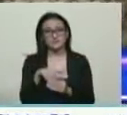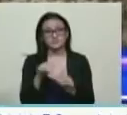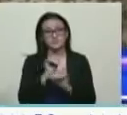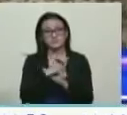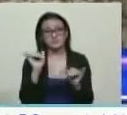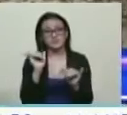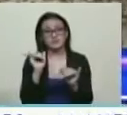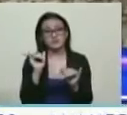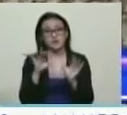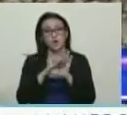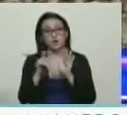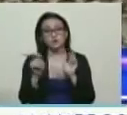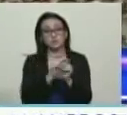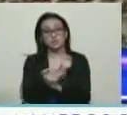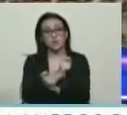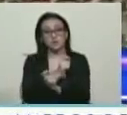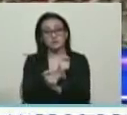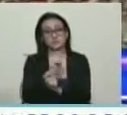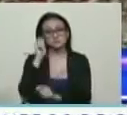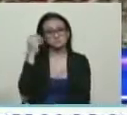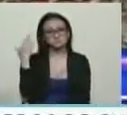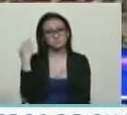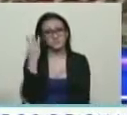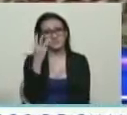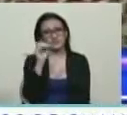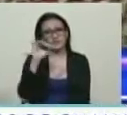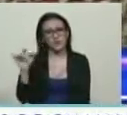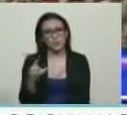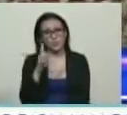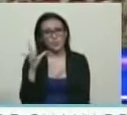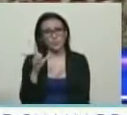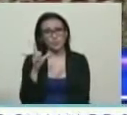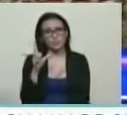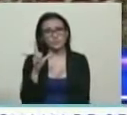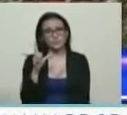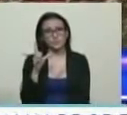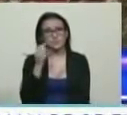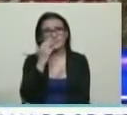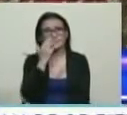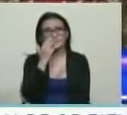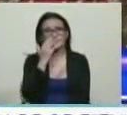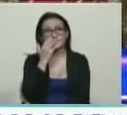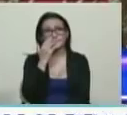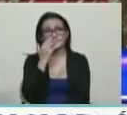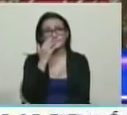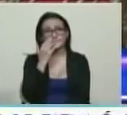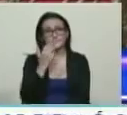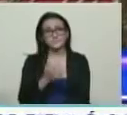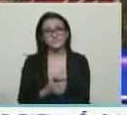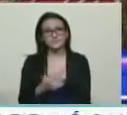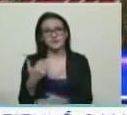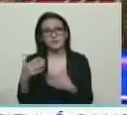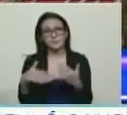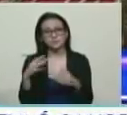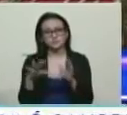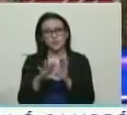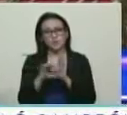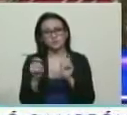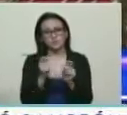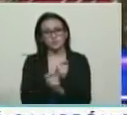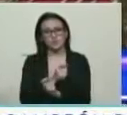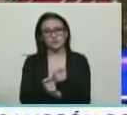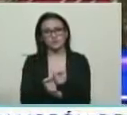constituyente. Recordemos que el pasado 30 de julio se dio el proceso